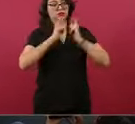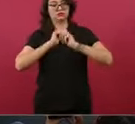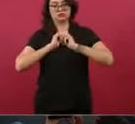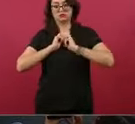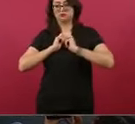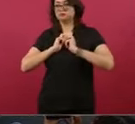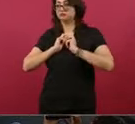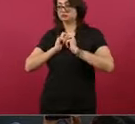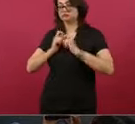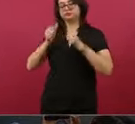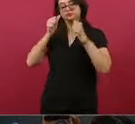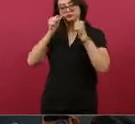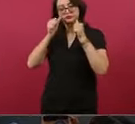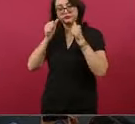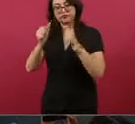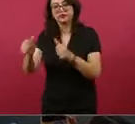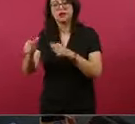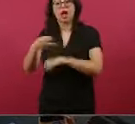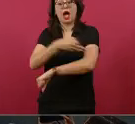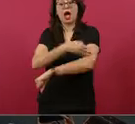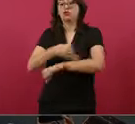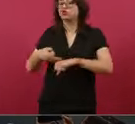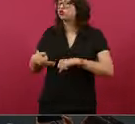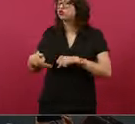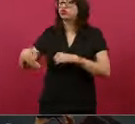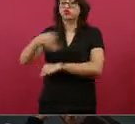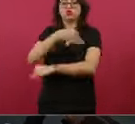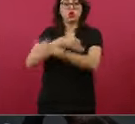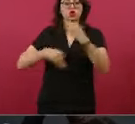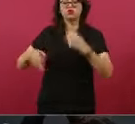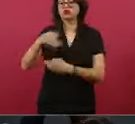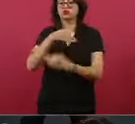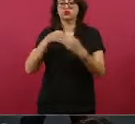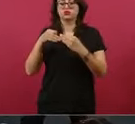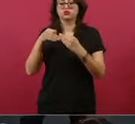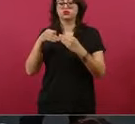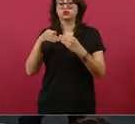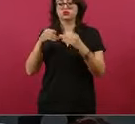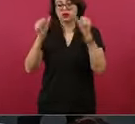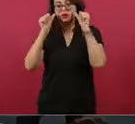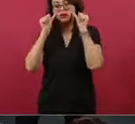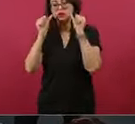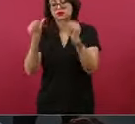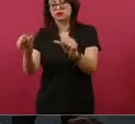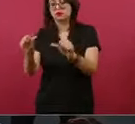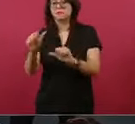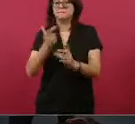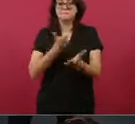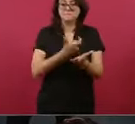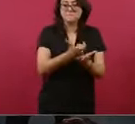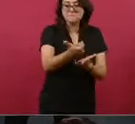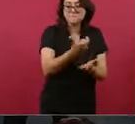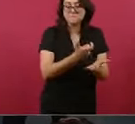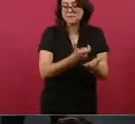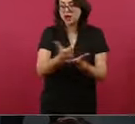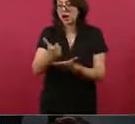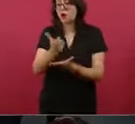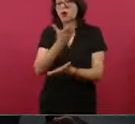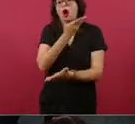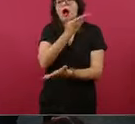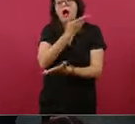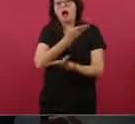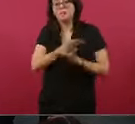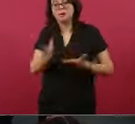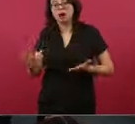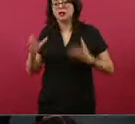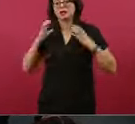recibieron su indemnización. Esa es justicia, y eso viene de tiempo atrás, ¿no? Y